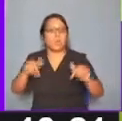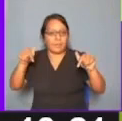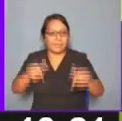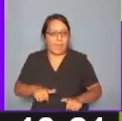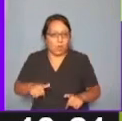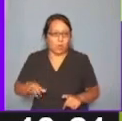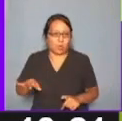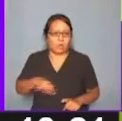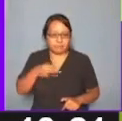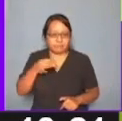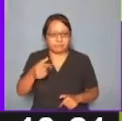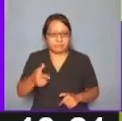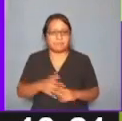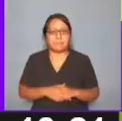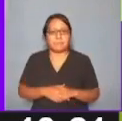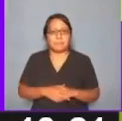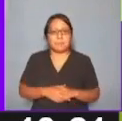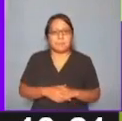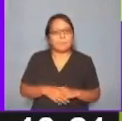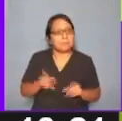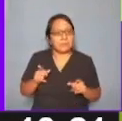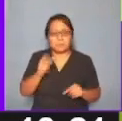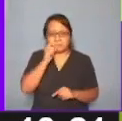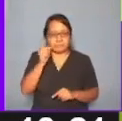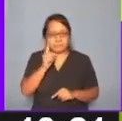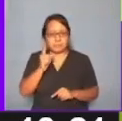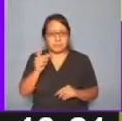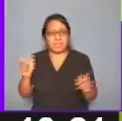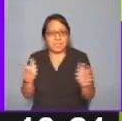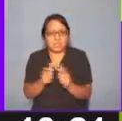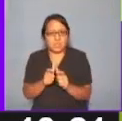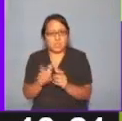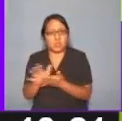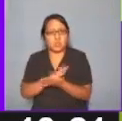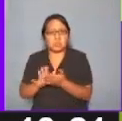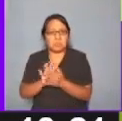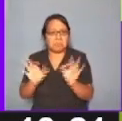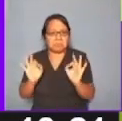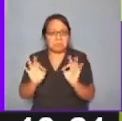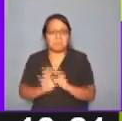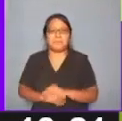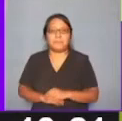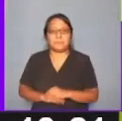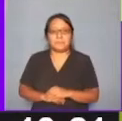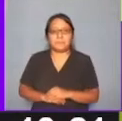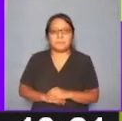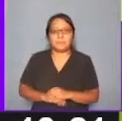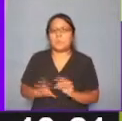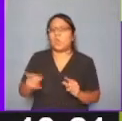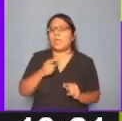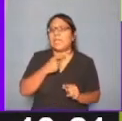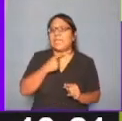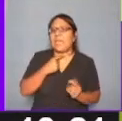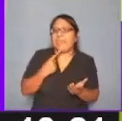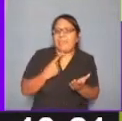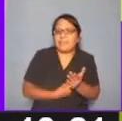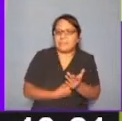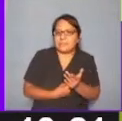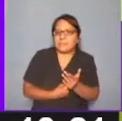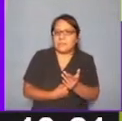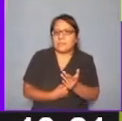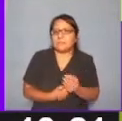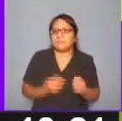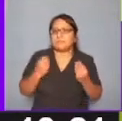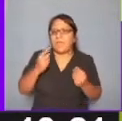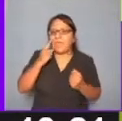algún sector en particular. Así que esto fue muy rápido y lo que decíamos era tomar definiciones concretas acerca de lo